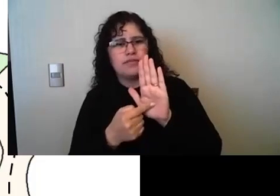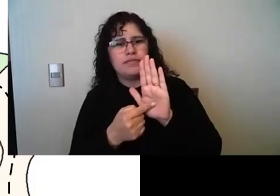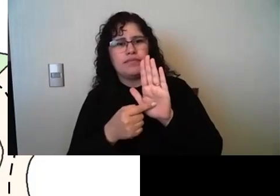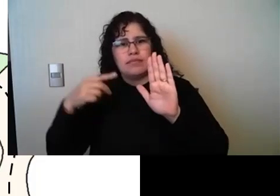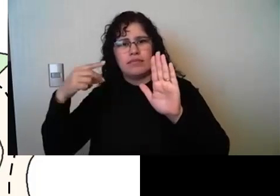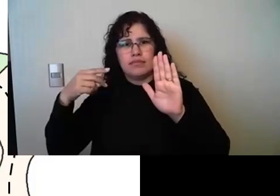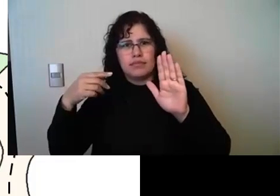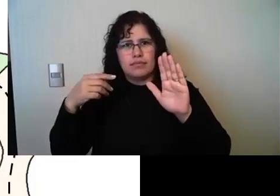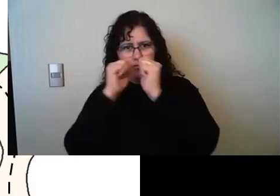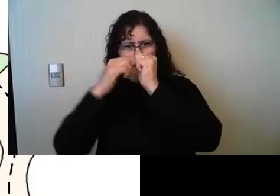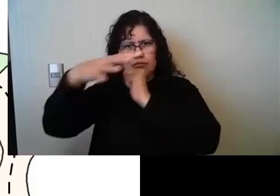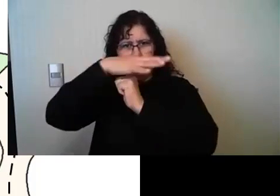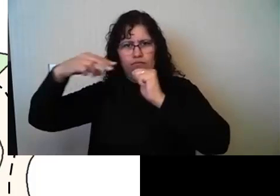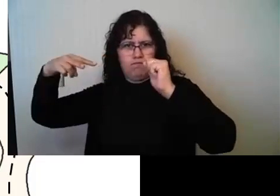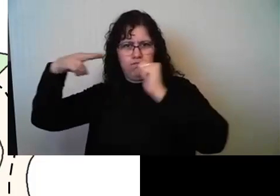es